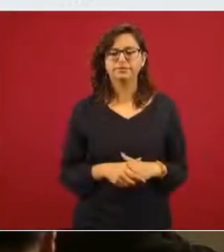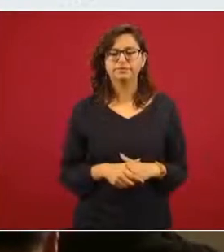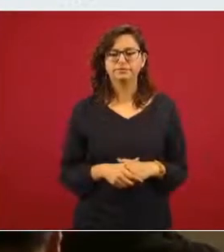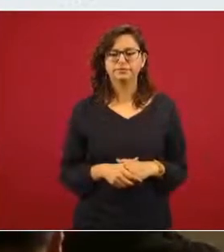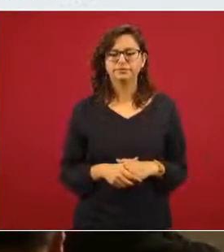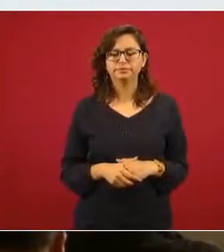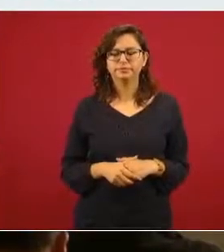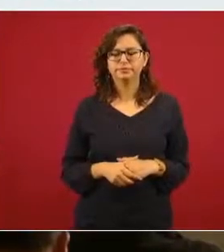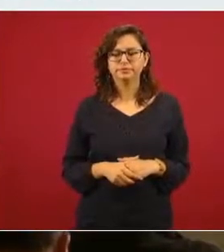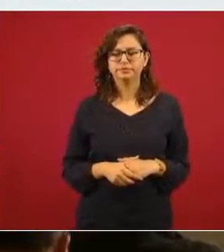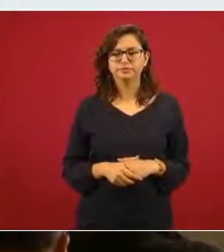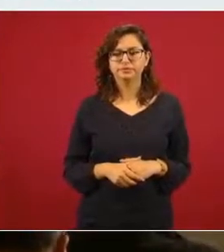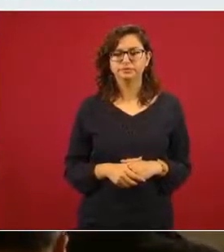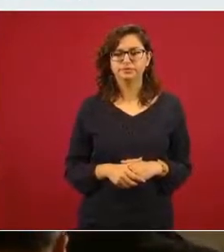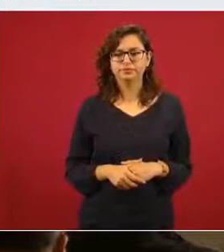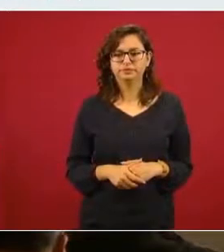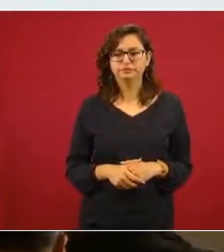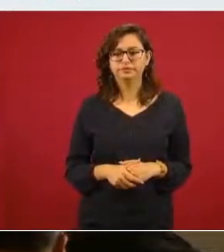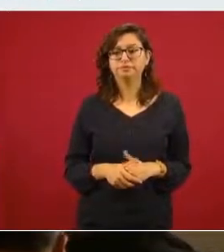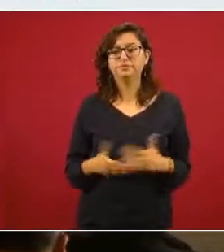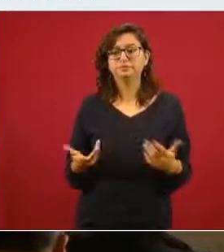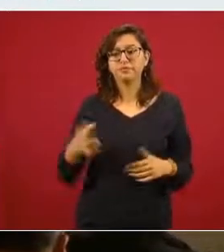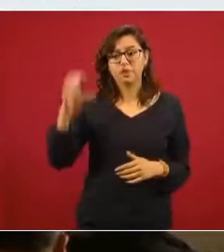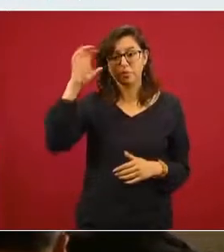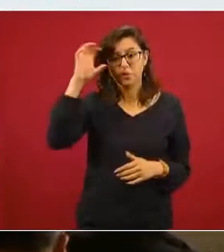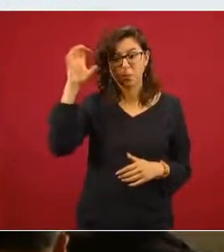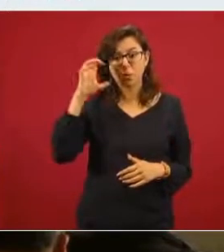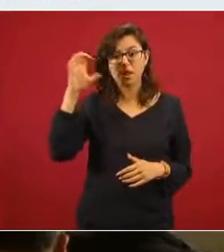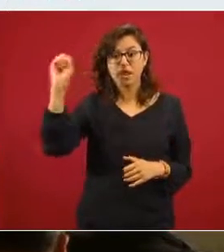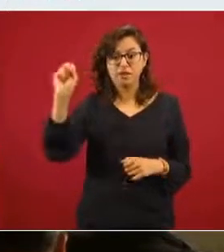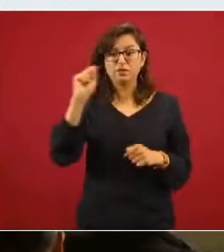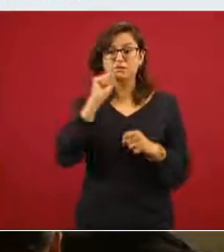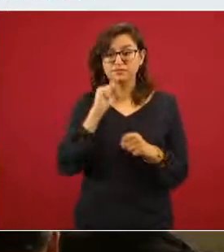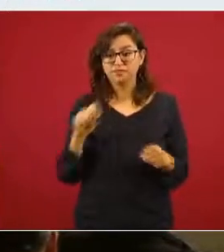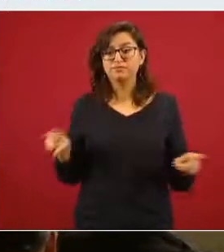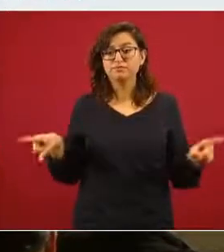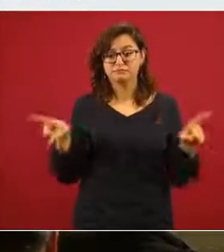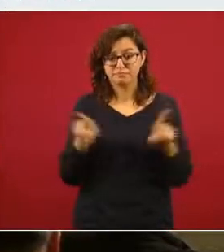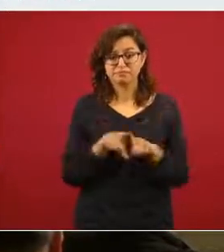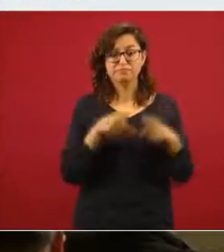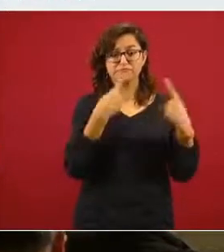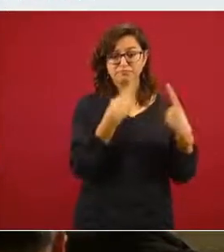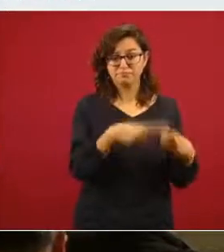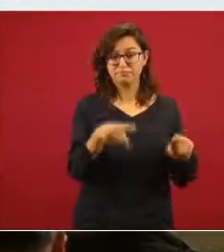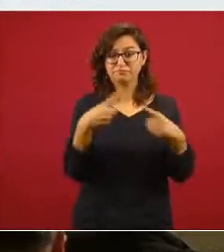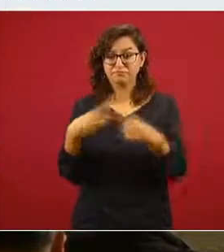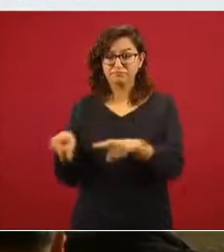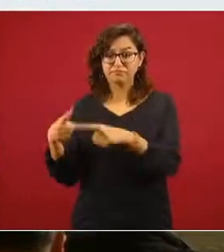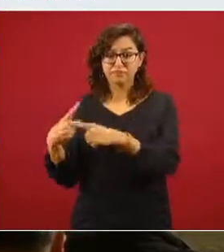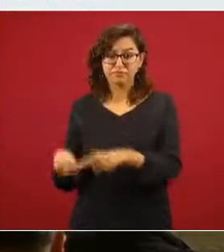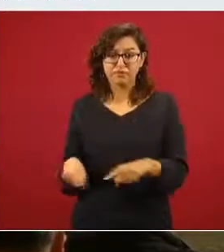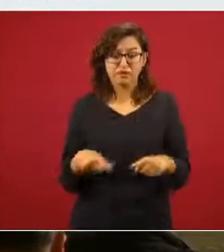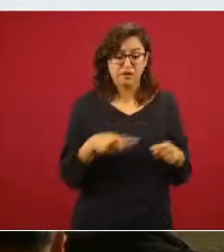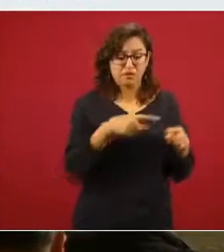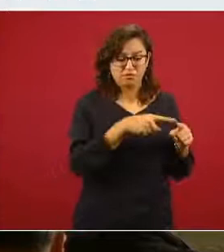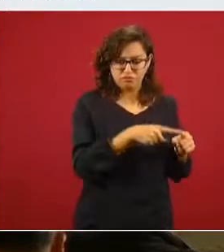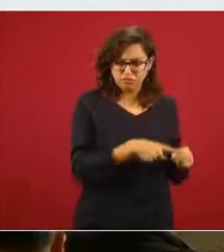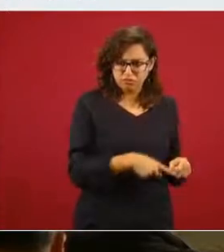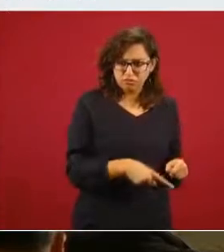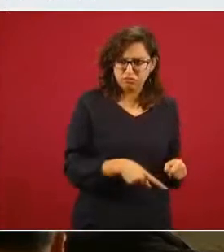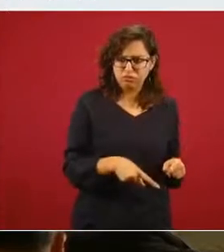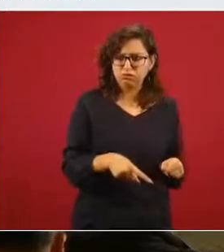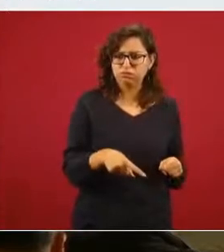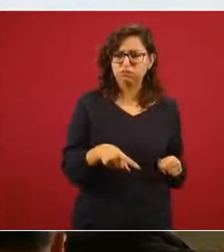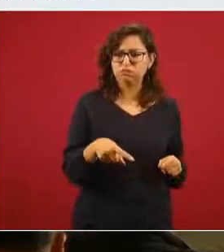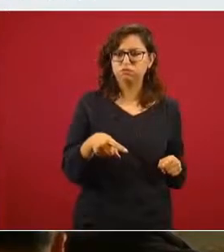siguiente. Aquí está Morelos. Morelos también, vean ustedes las importantes variaciones. Empezó junto con la Ciudad de México en el